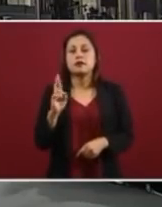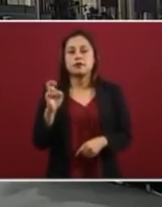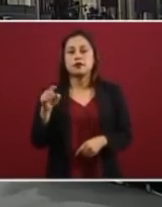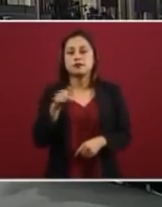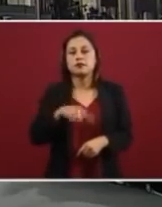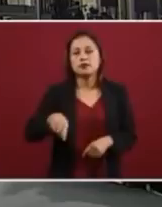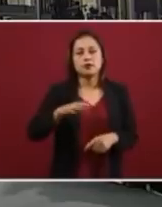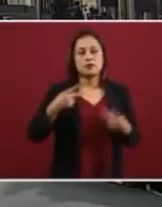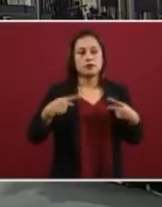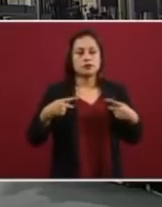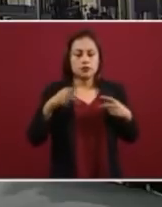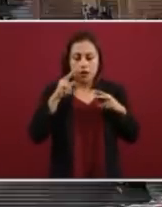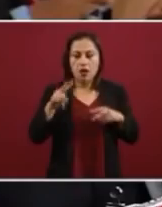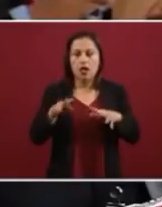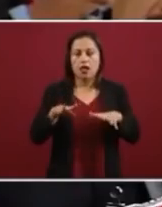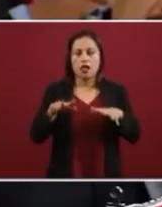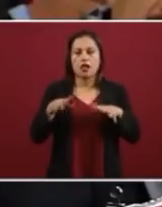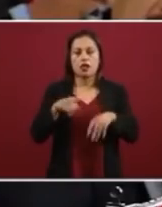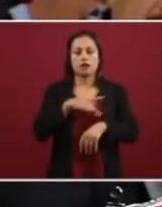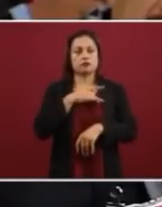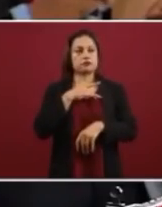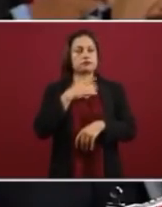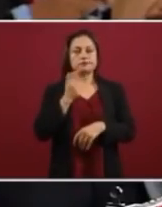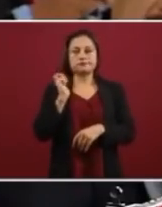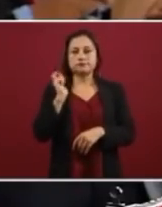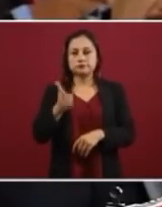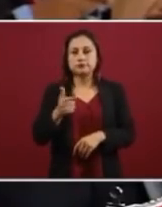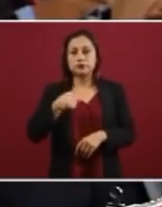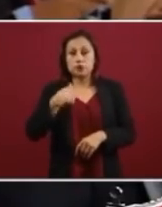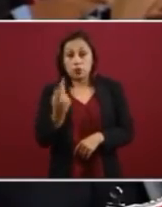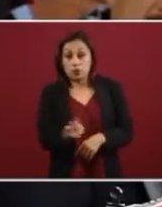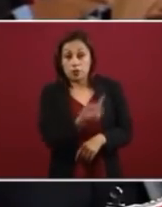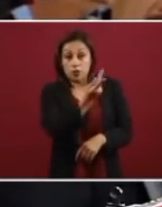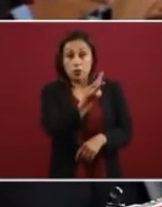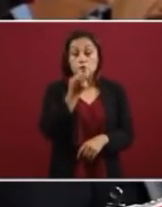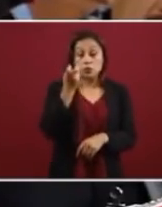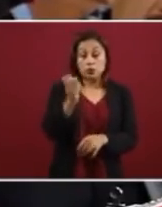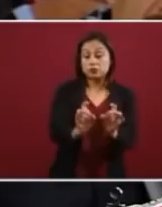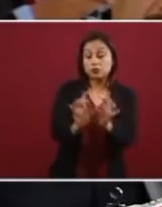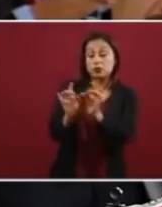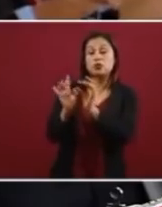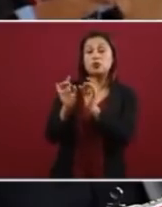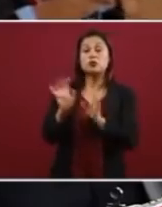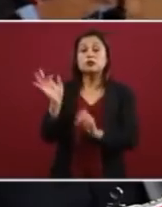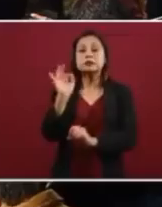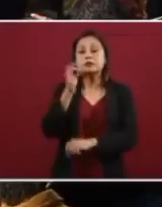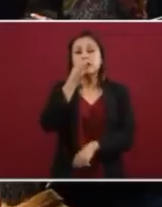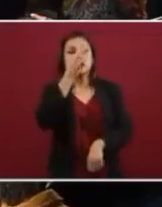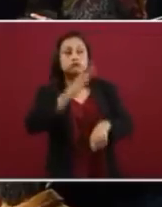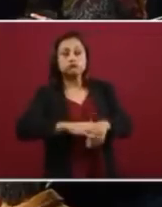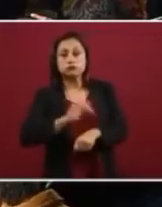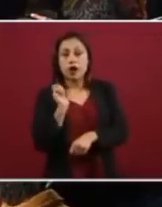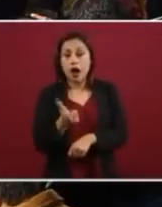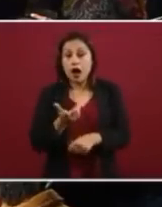Levarón son altamente inusuales y trágicamente cotidianos. A diferencia de la mayoría de las víctimas